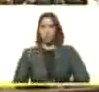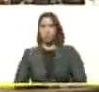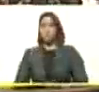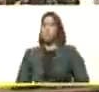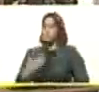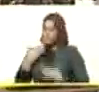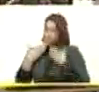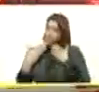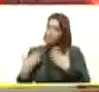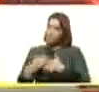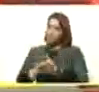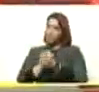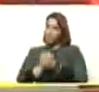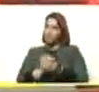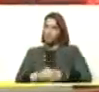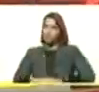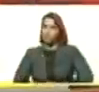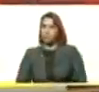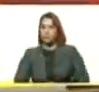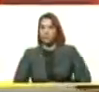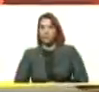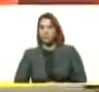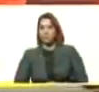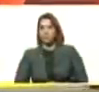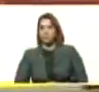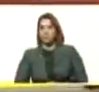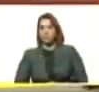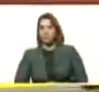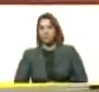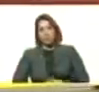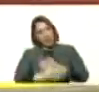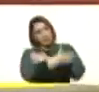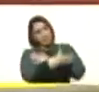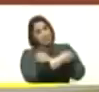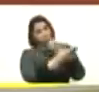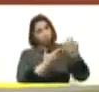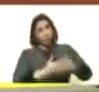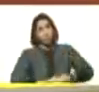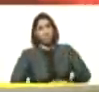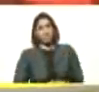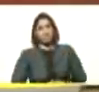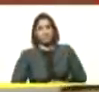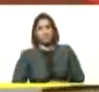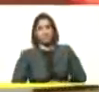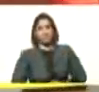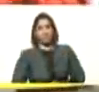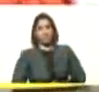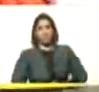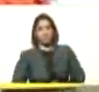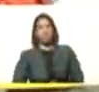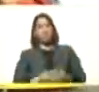compañero presidente. Un abrazo para ustedes, compañeras, compañeros, hermanos y hermanas.